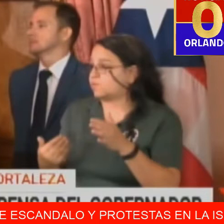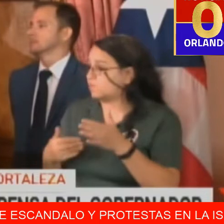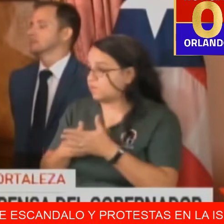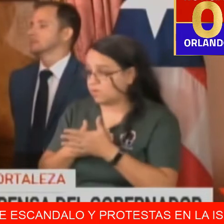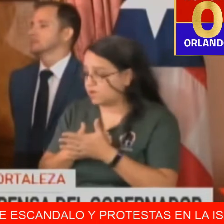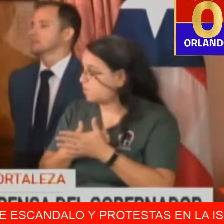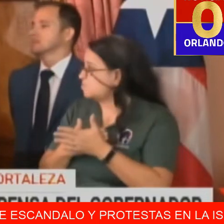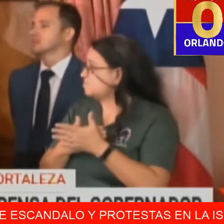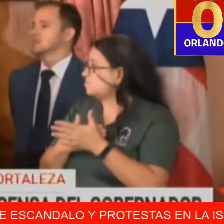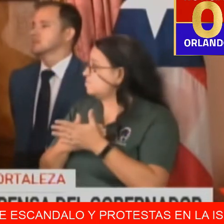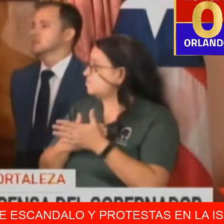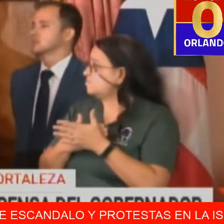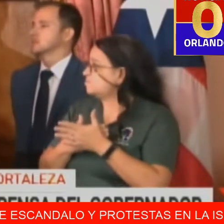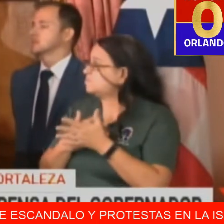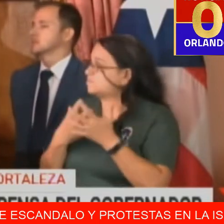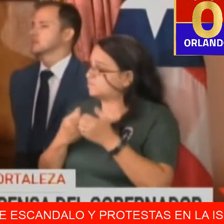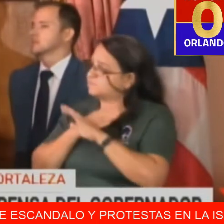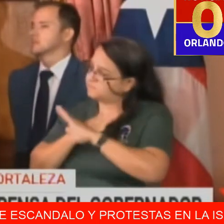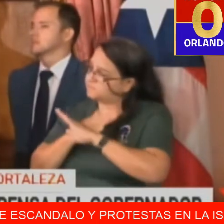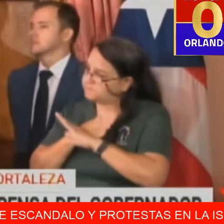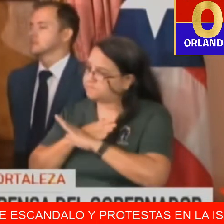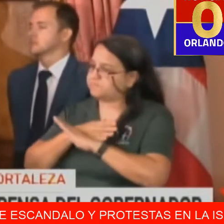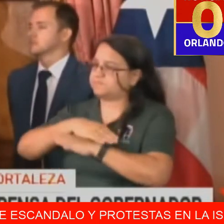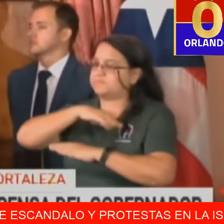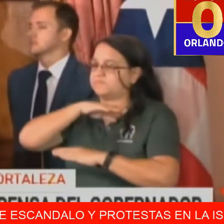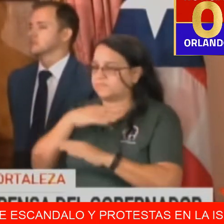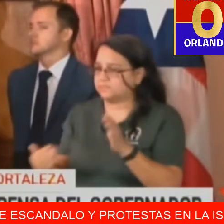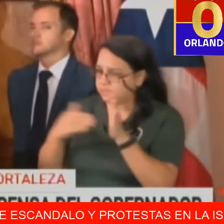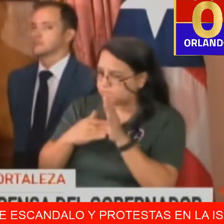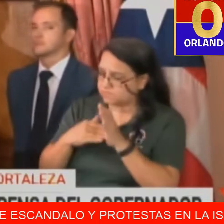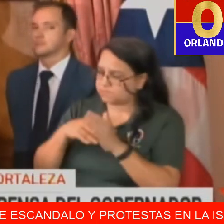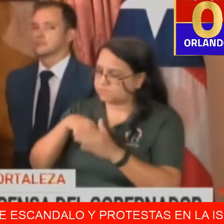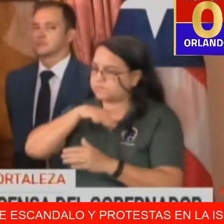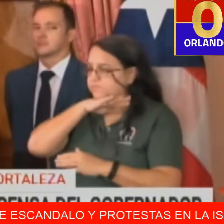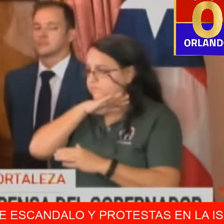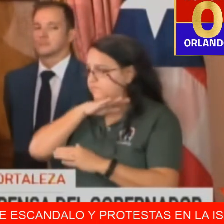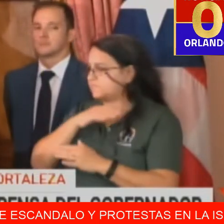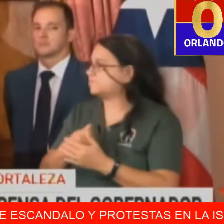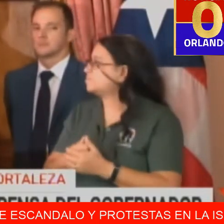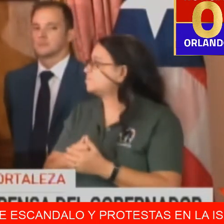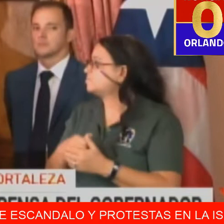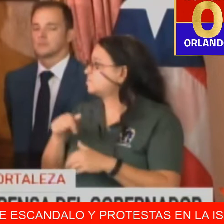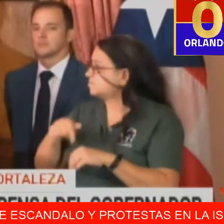ahí lo eliminaste. Eso pasó. Eso pasó hace 2 años.